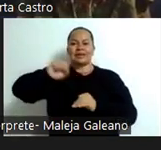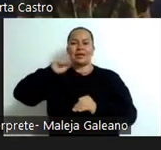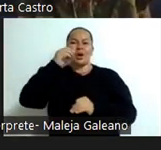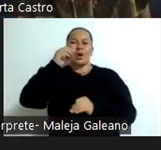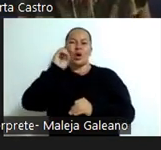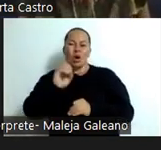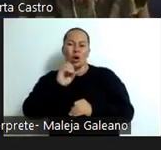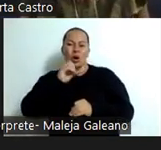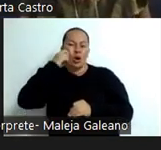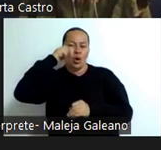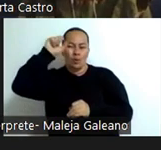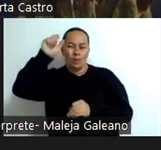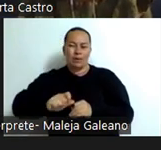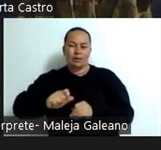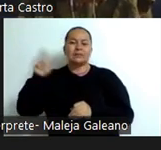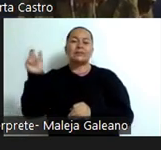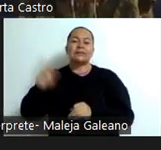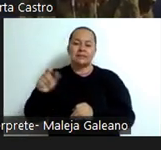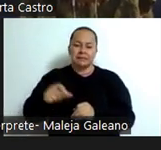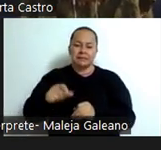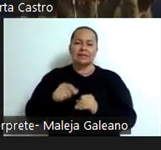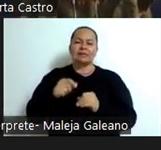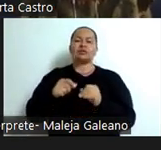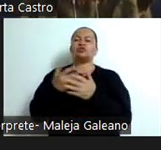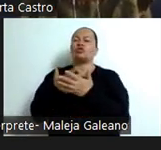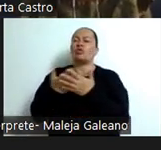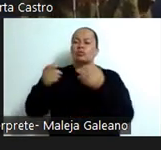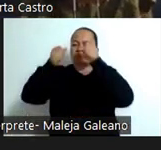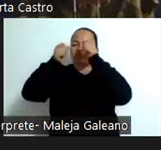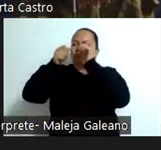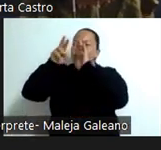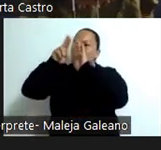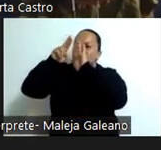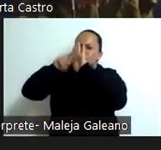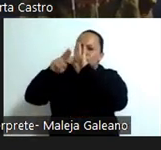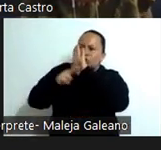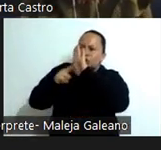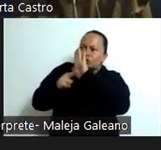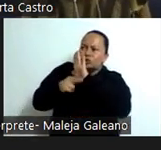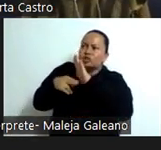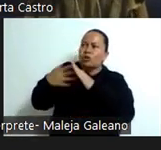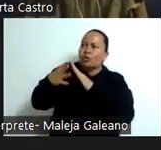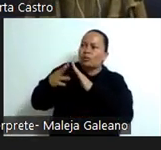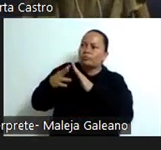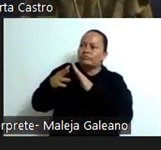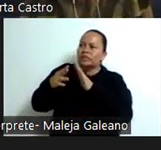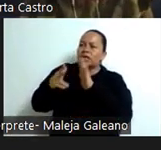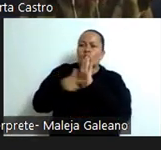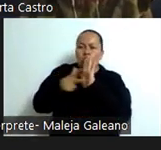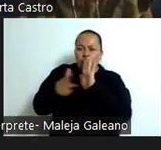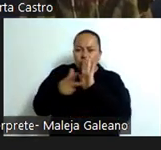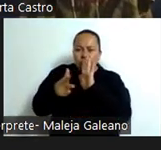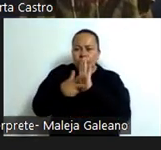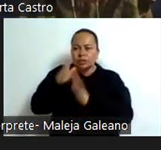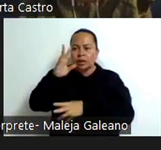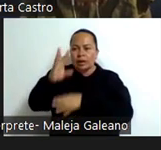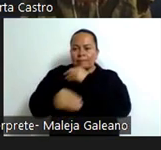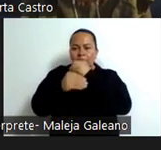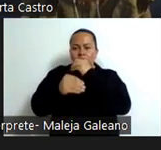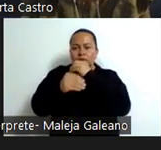fundamental necesitamos el establecimiento de normas que le den un Rango constitucional y que hagan tan valiar este